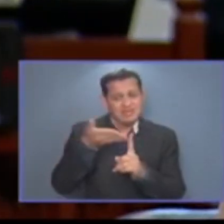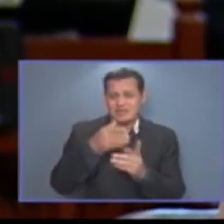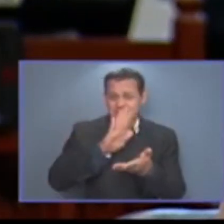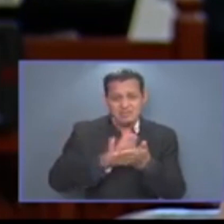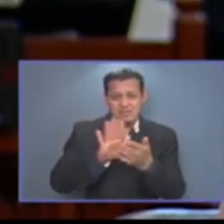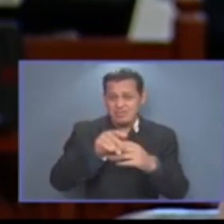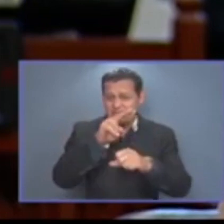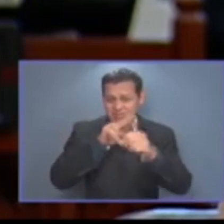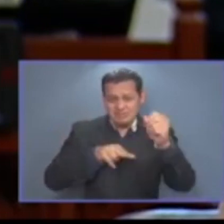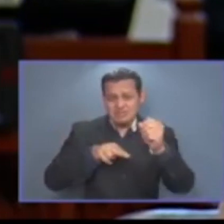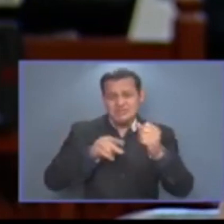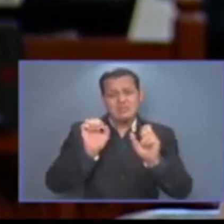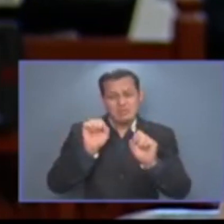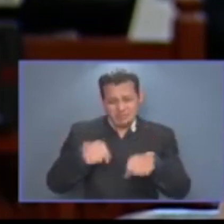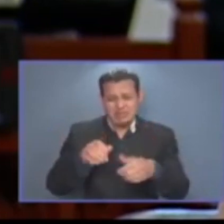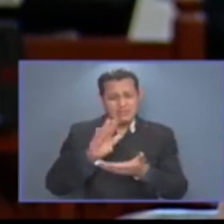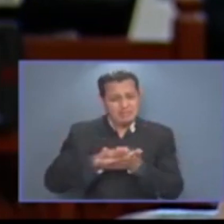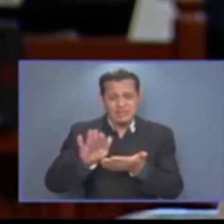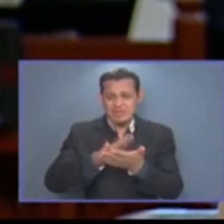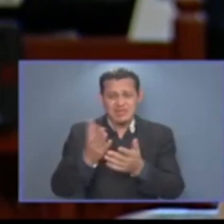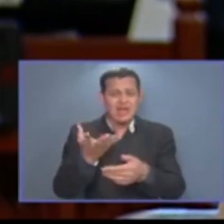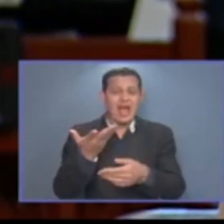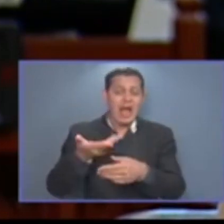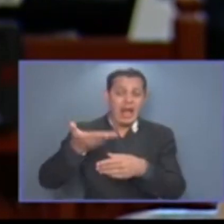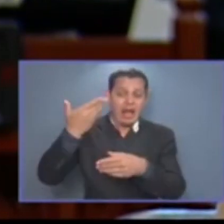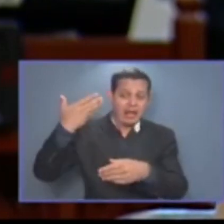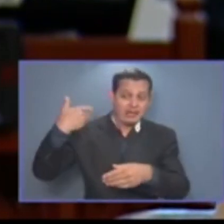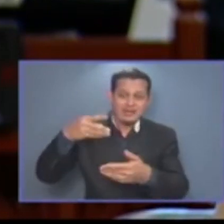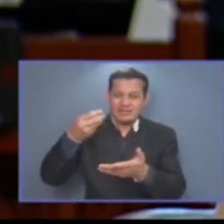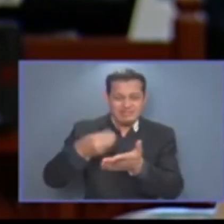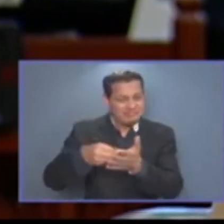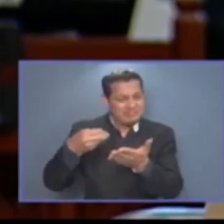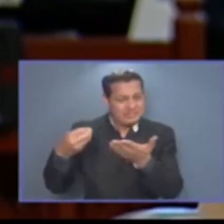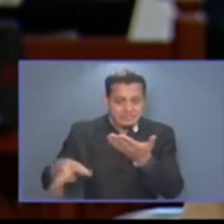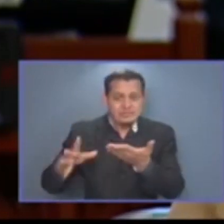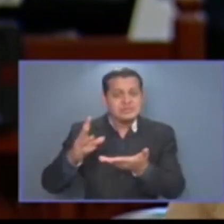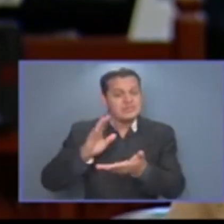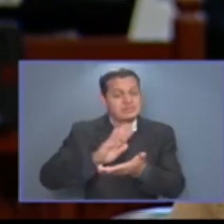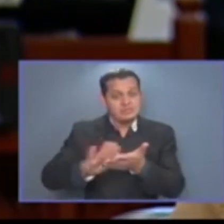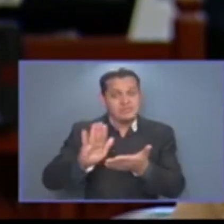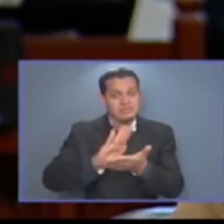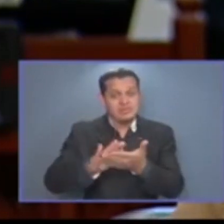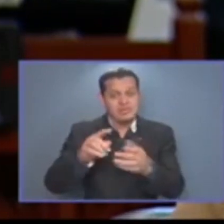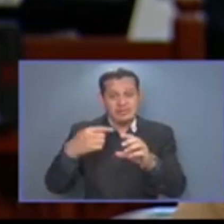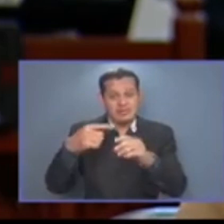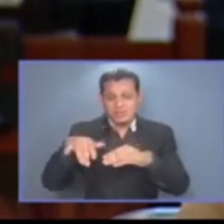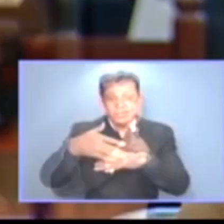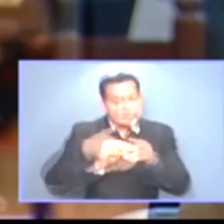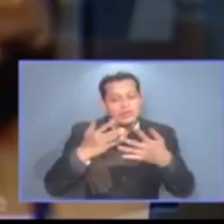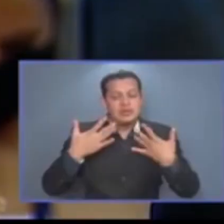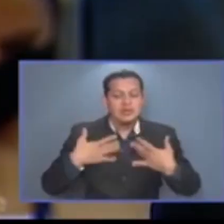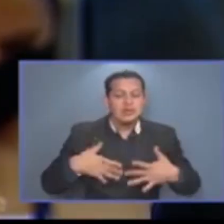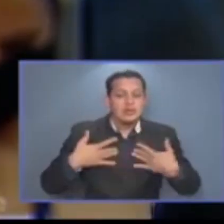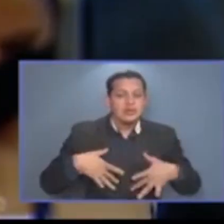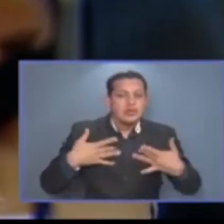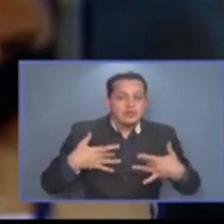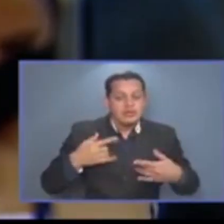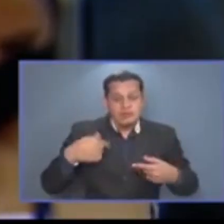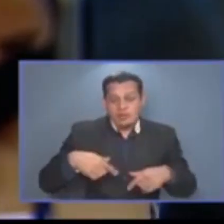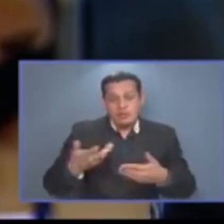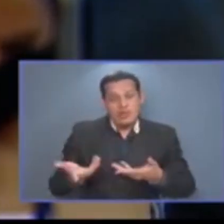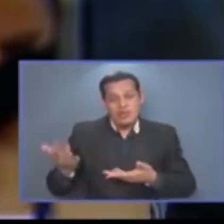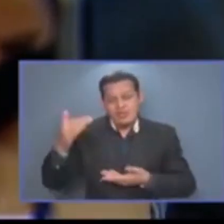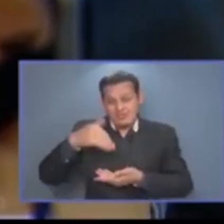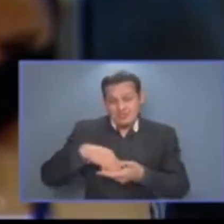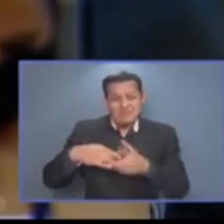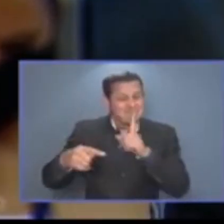ellos va a ser muy mínima comparado a lo que gastaban por ir otra vez para que les manden su correo vía postal. Va a ser un alivio